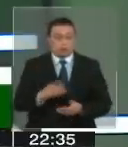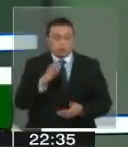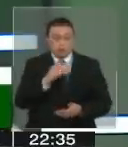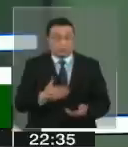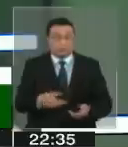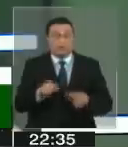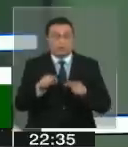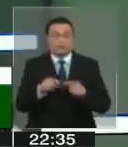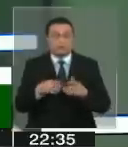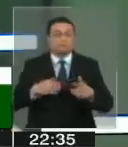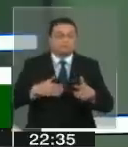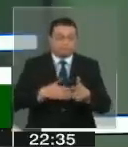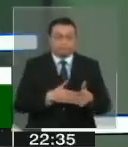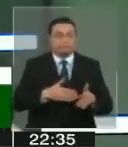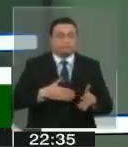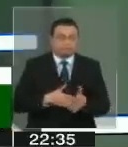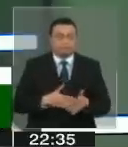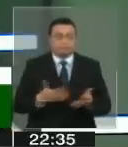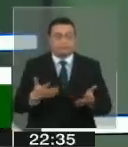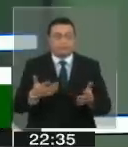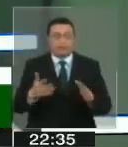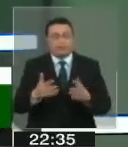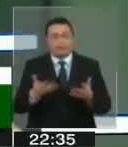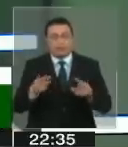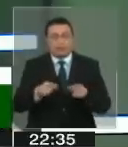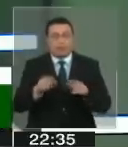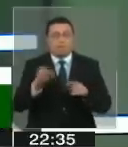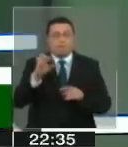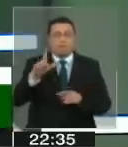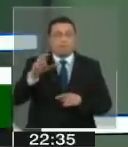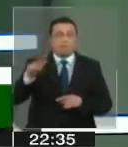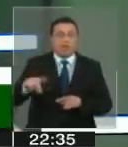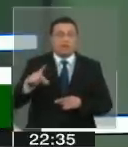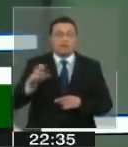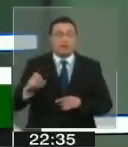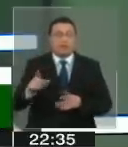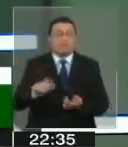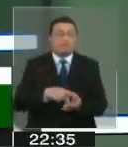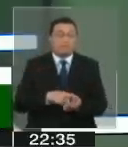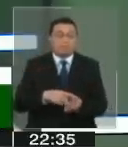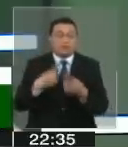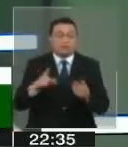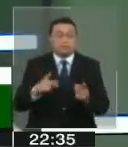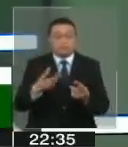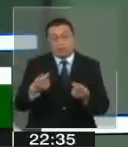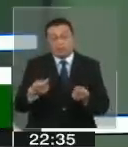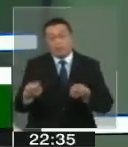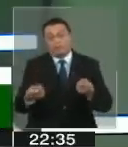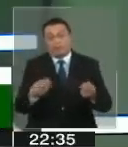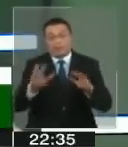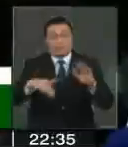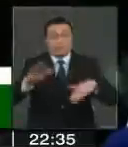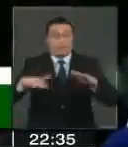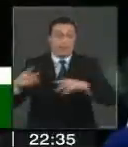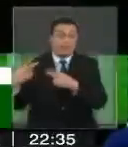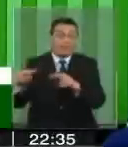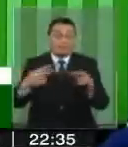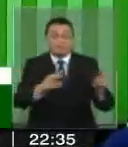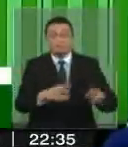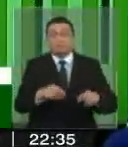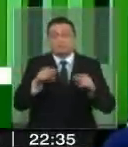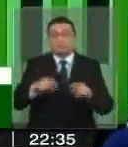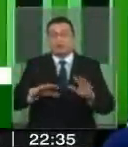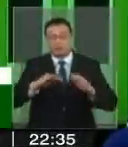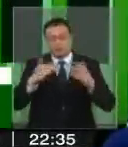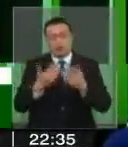Entonces eso está limitado por, en el fondo, por el plan que la familia tenga según su recurso económico. Y por tanto ya todo el